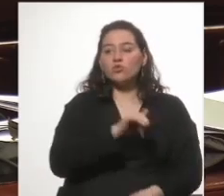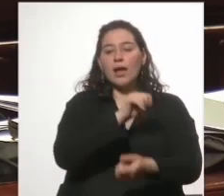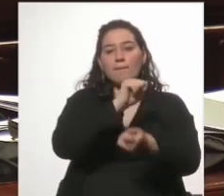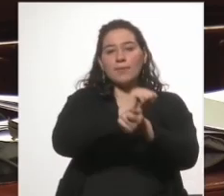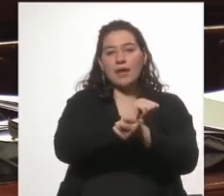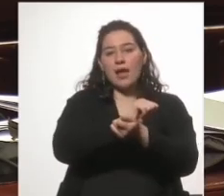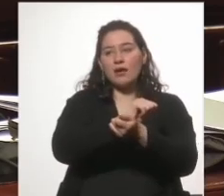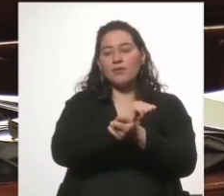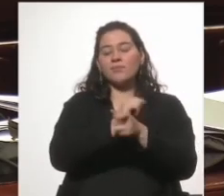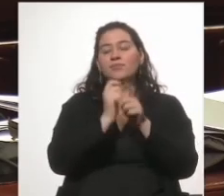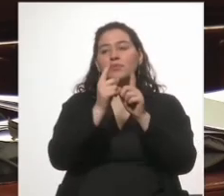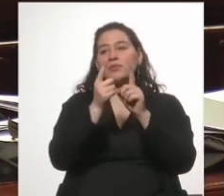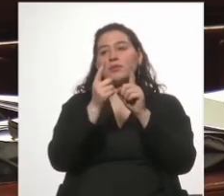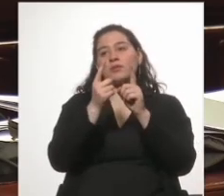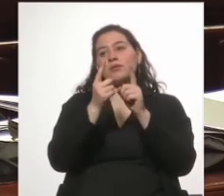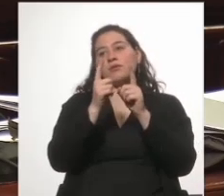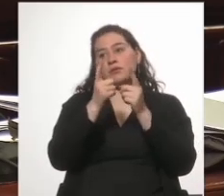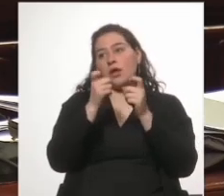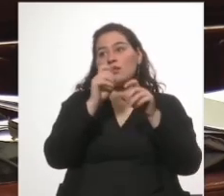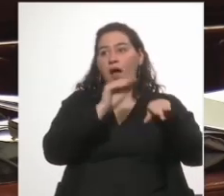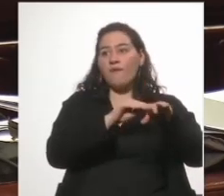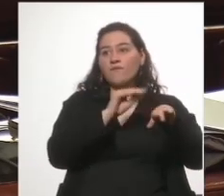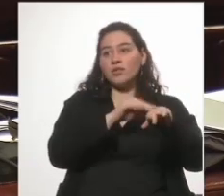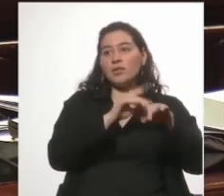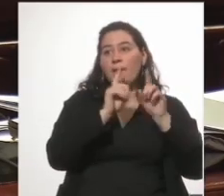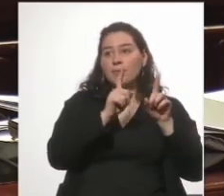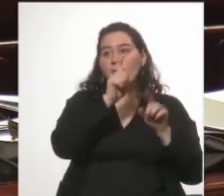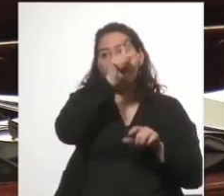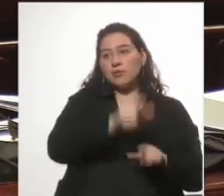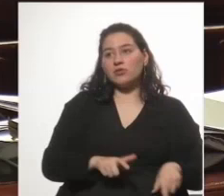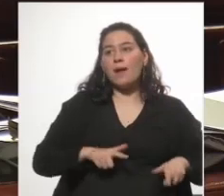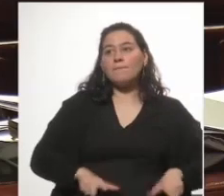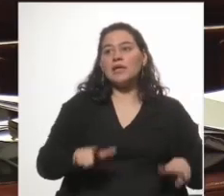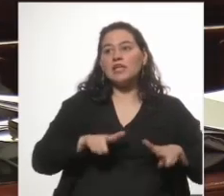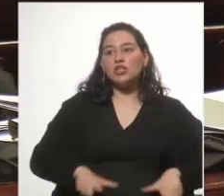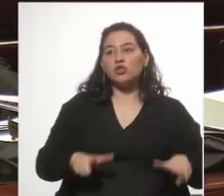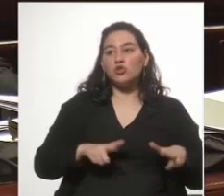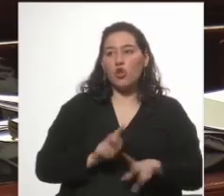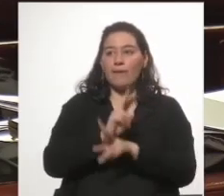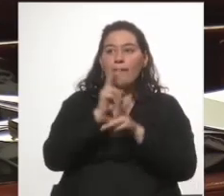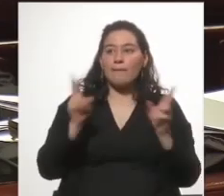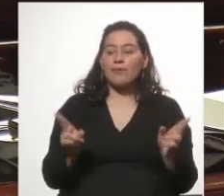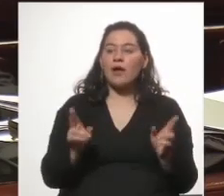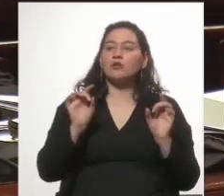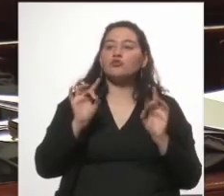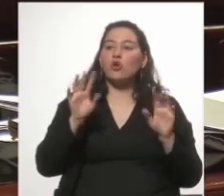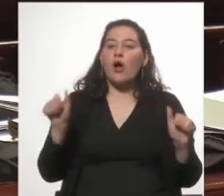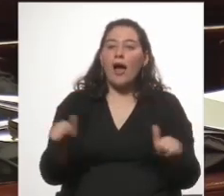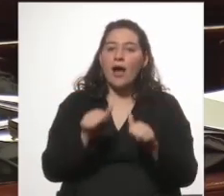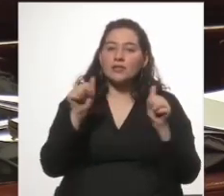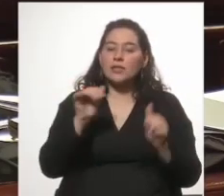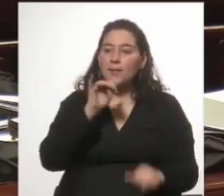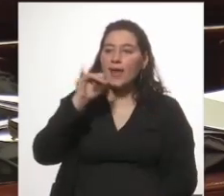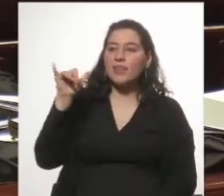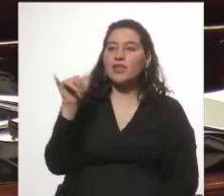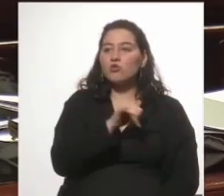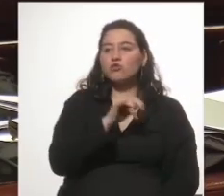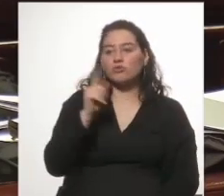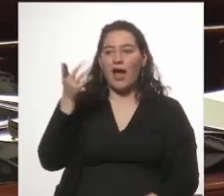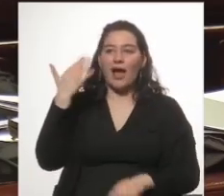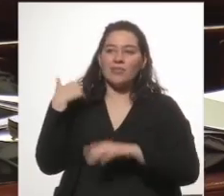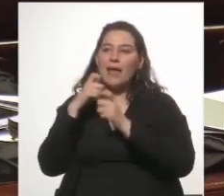de cuya necesidad fue advertido por su propio ministro, realizando la misma solo con motivo de la denuncia periodística